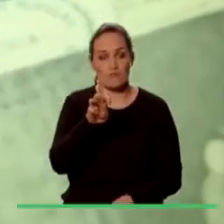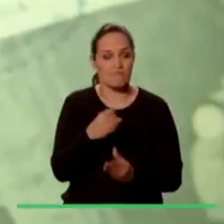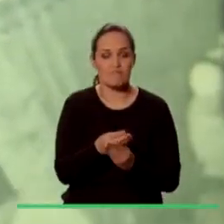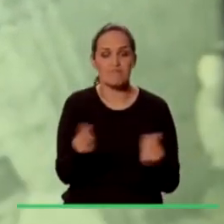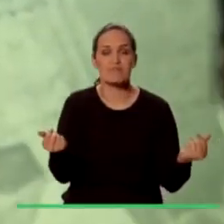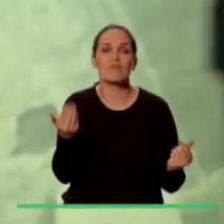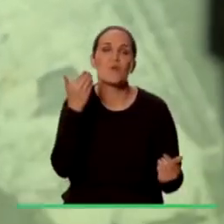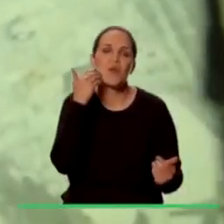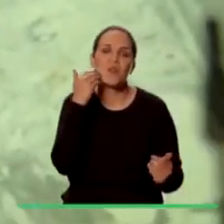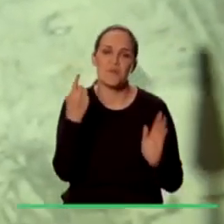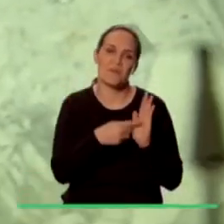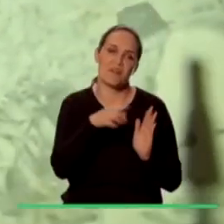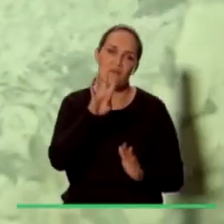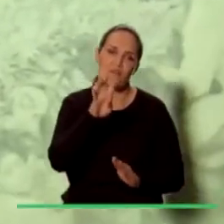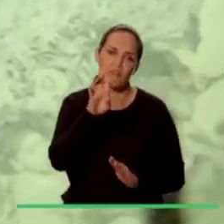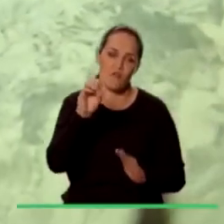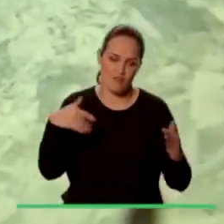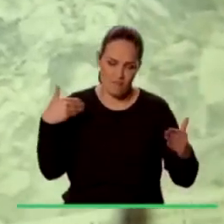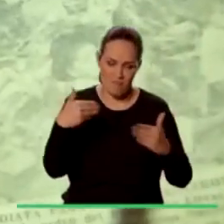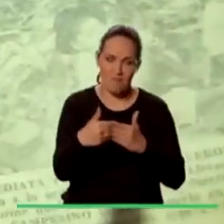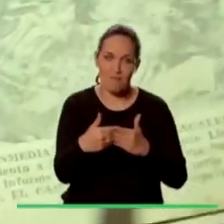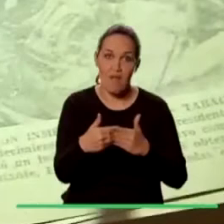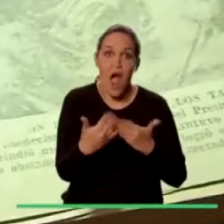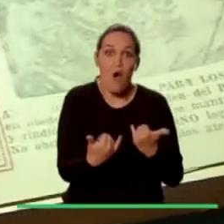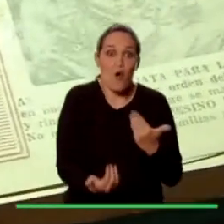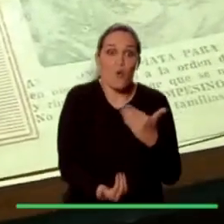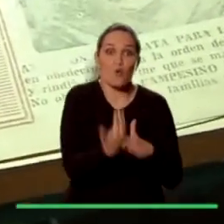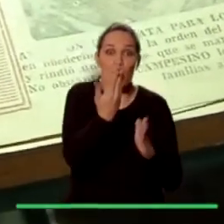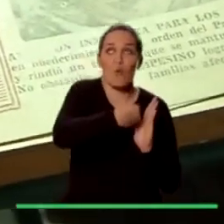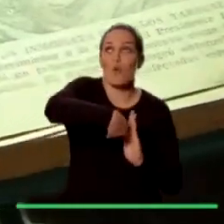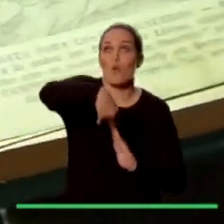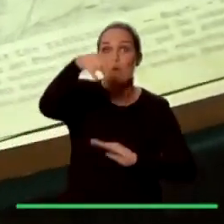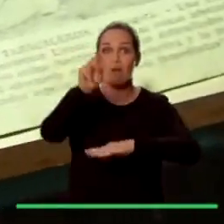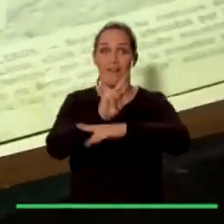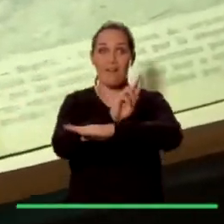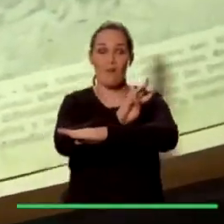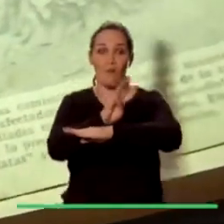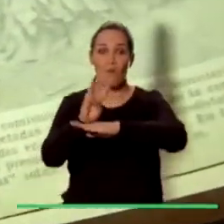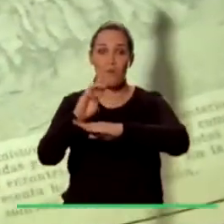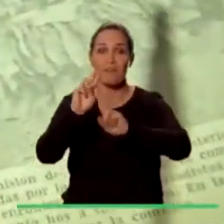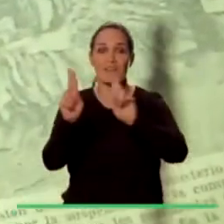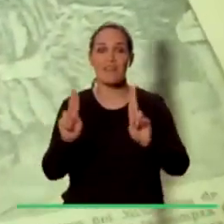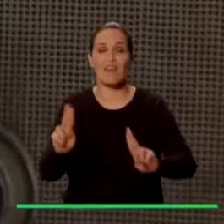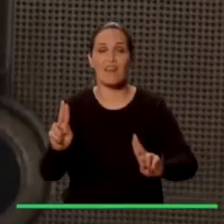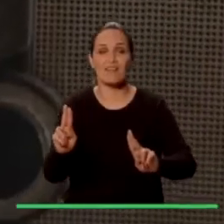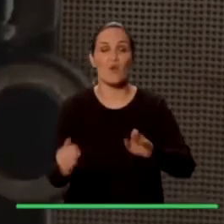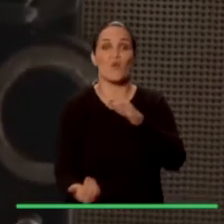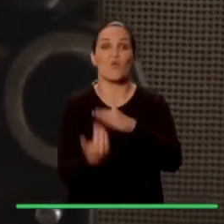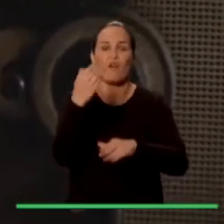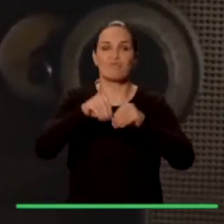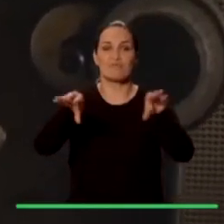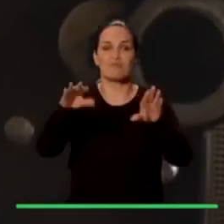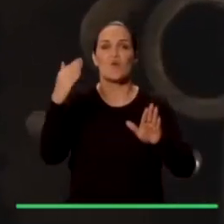1958, desapareció en papel en el año 1990 y lo relanzamos en versión digital en el año 2013. El